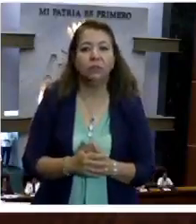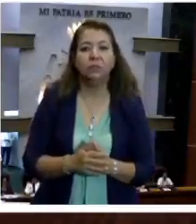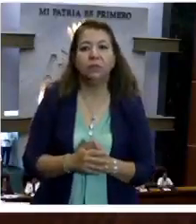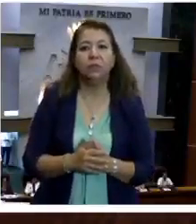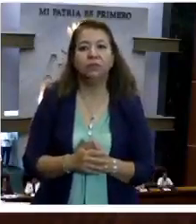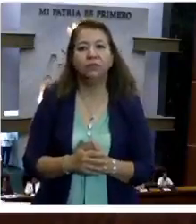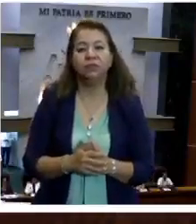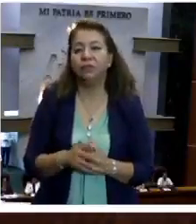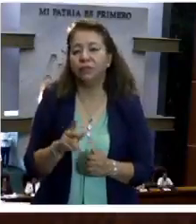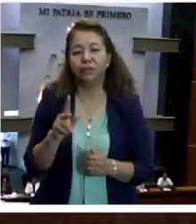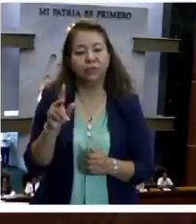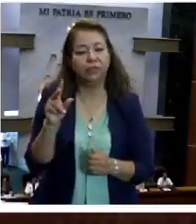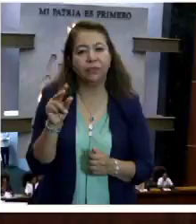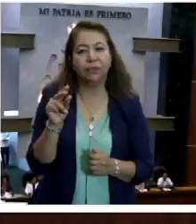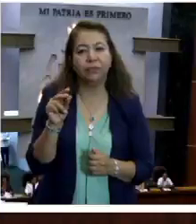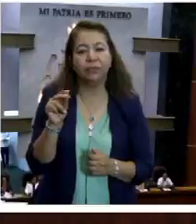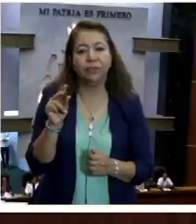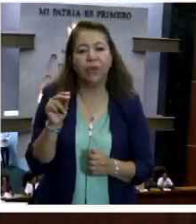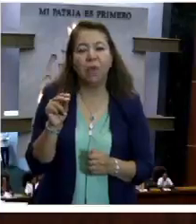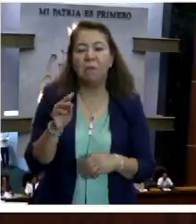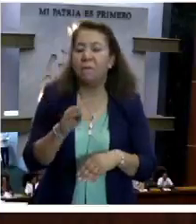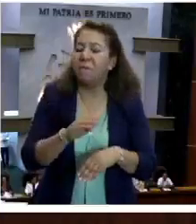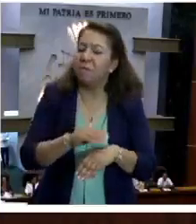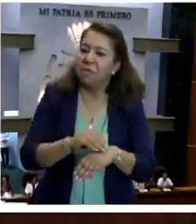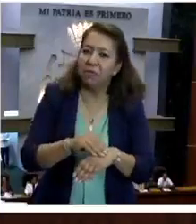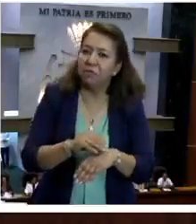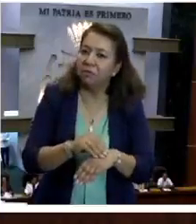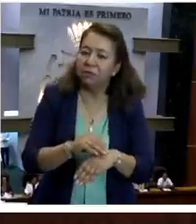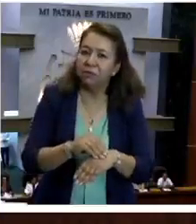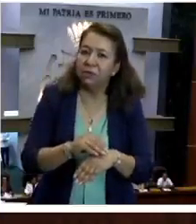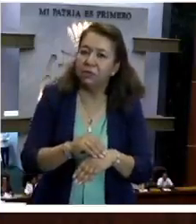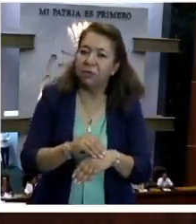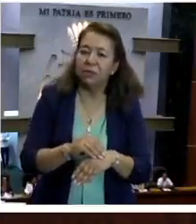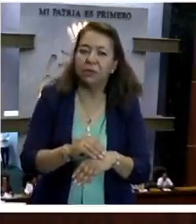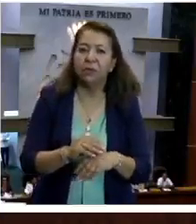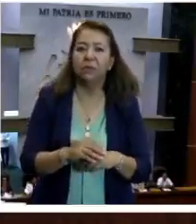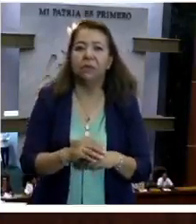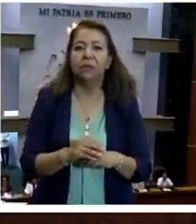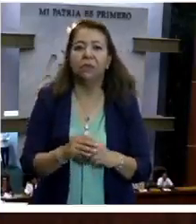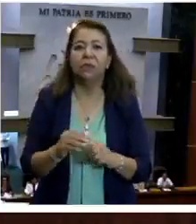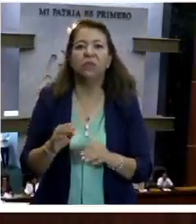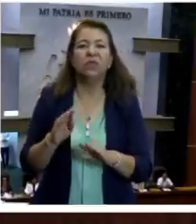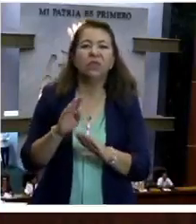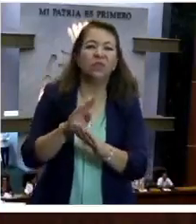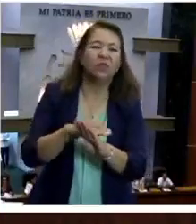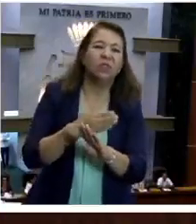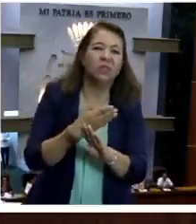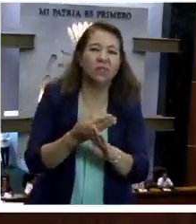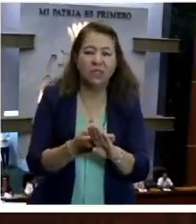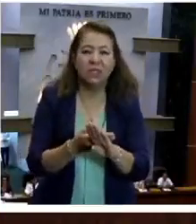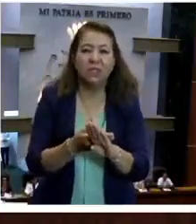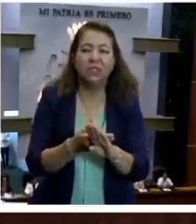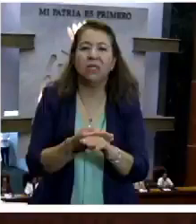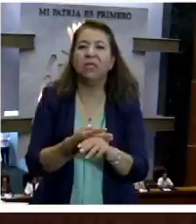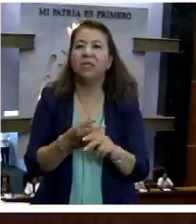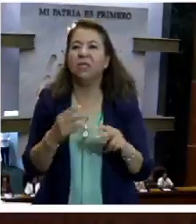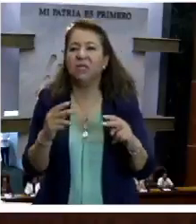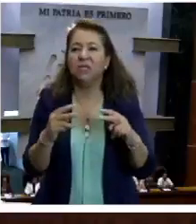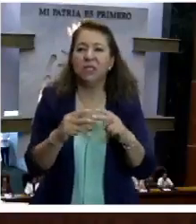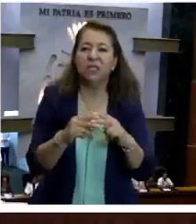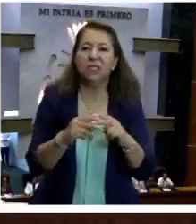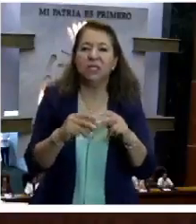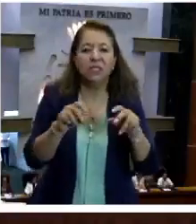podemos permitir que una niña, que un niño sean agredidos al interior de las